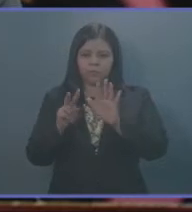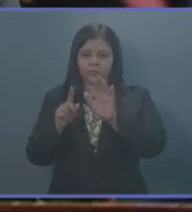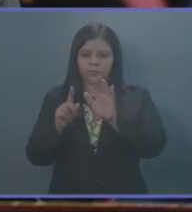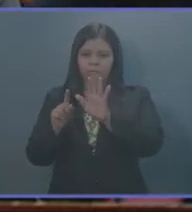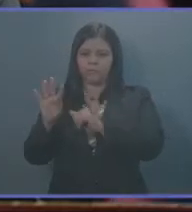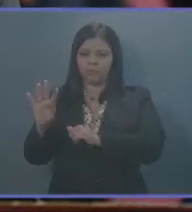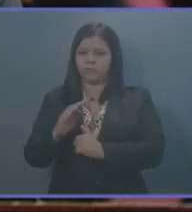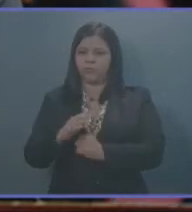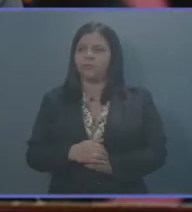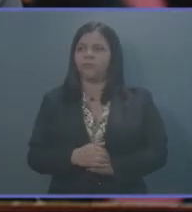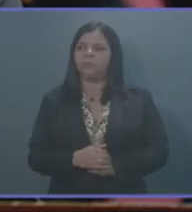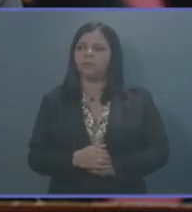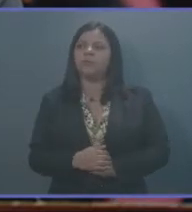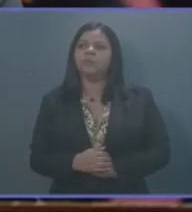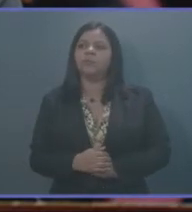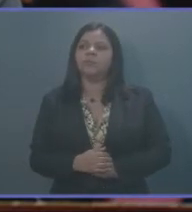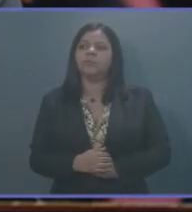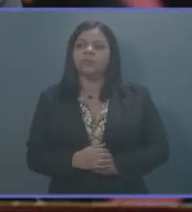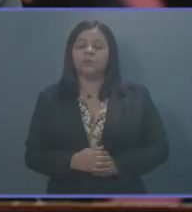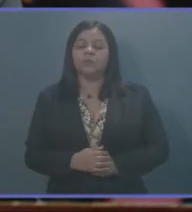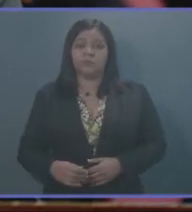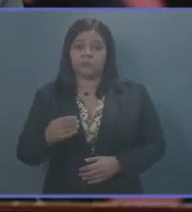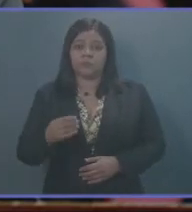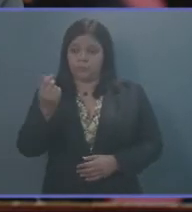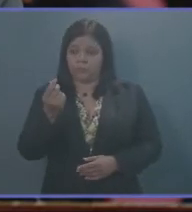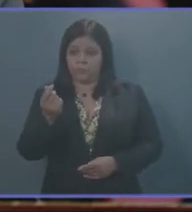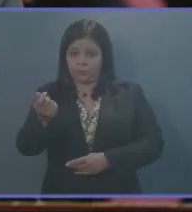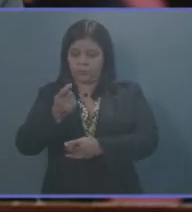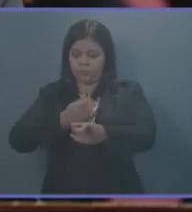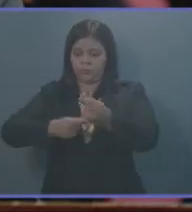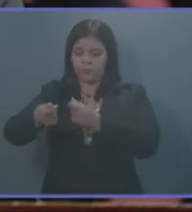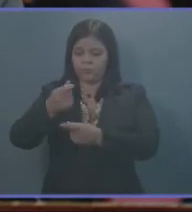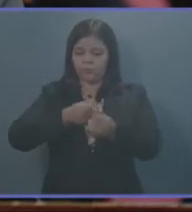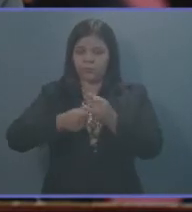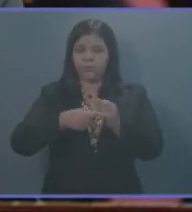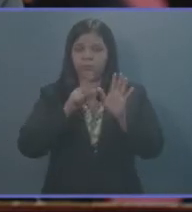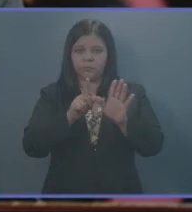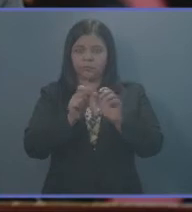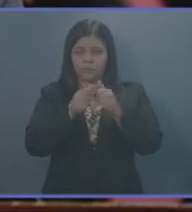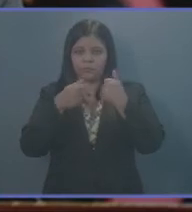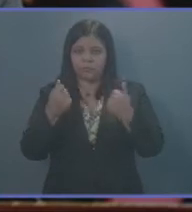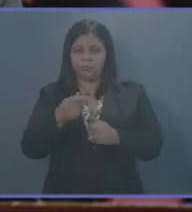1.785.764. Transferencia de capitales,